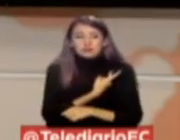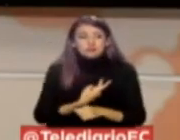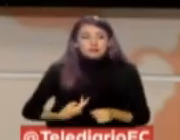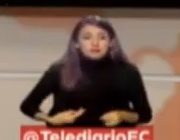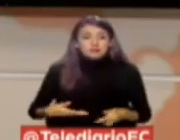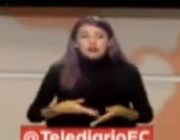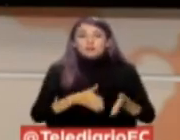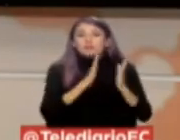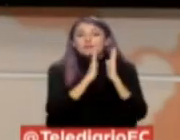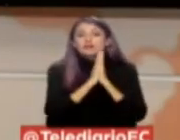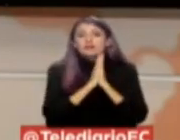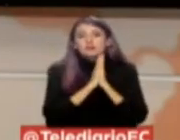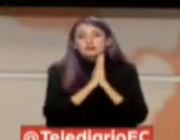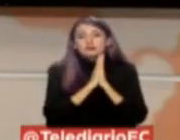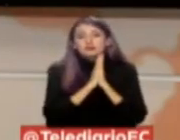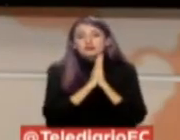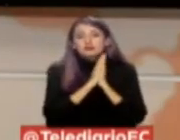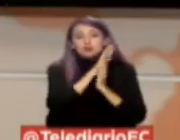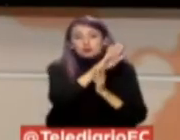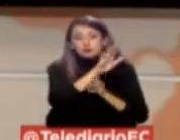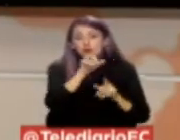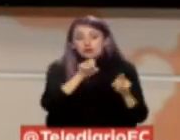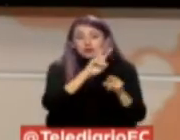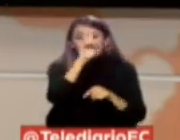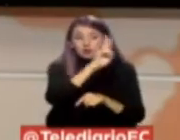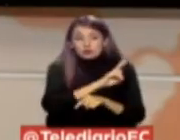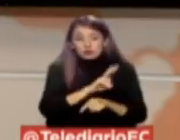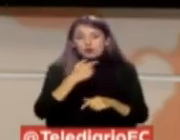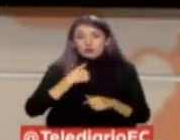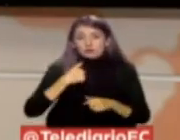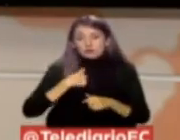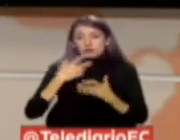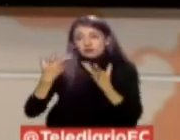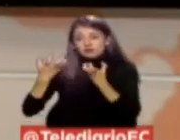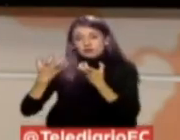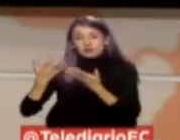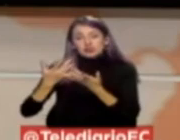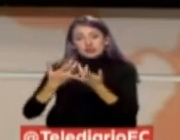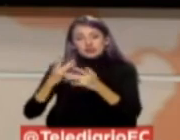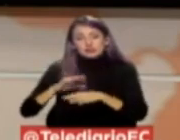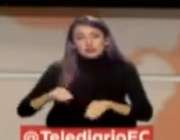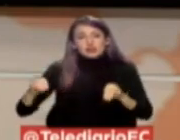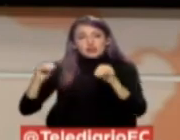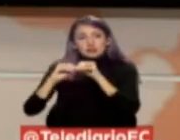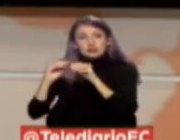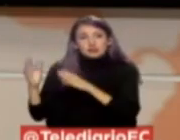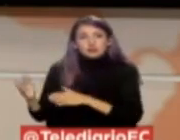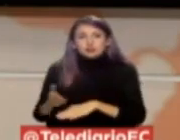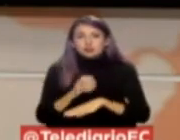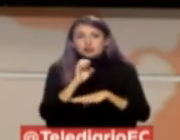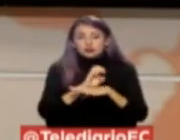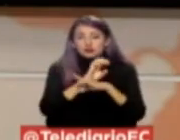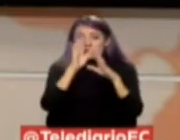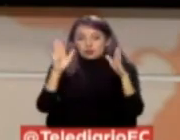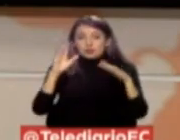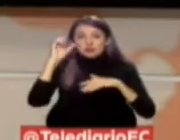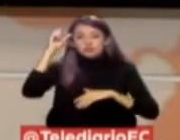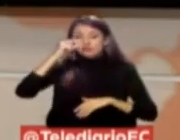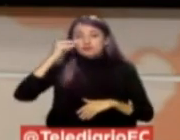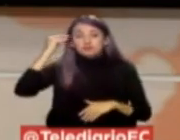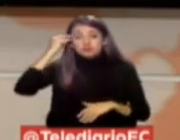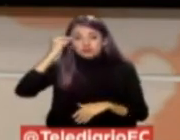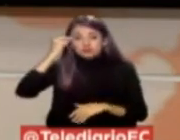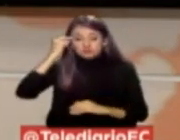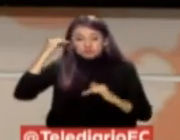que traten a aquellas personas, a esos venezolanos, como nosotros esperaríamos y esperamos que traten a los ecuatorianos. El gobierno va a